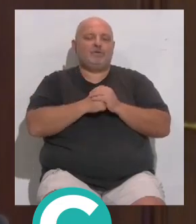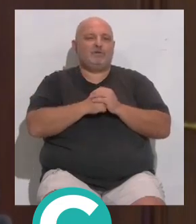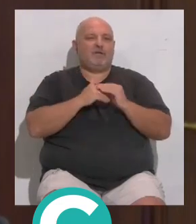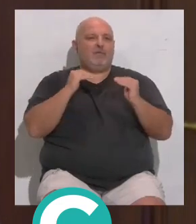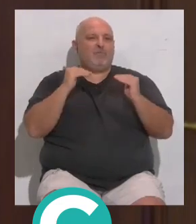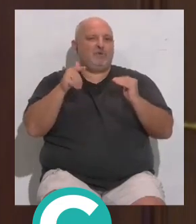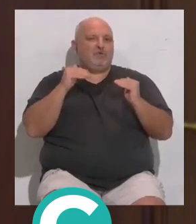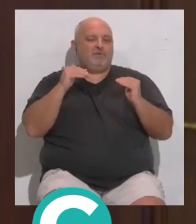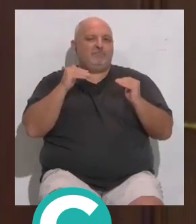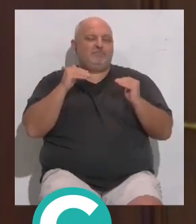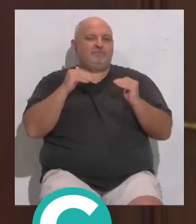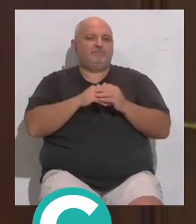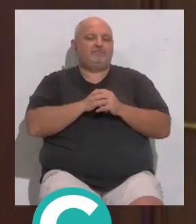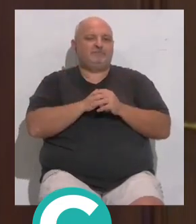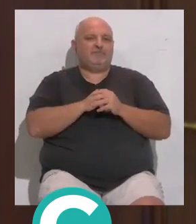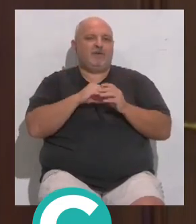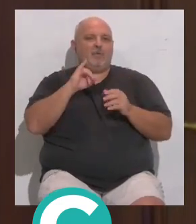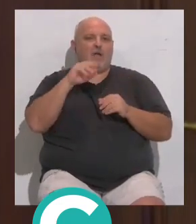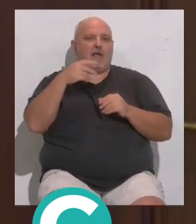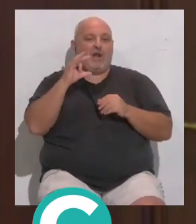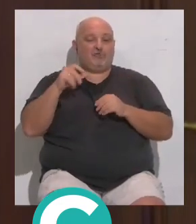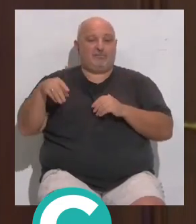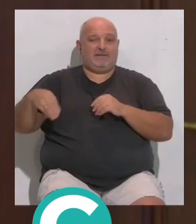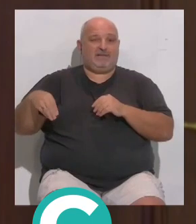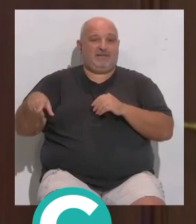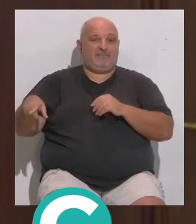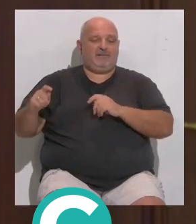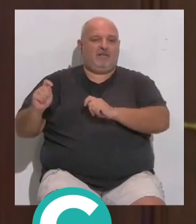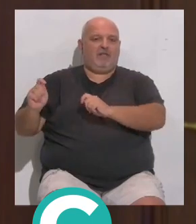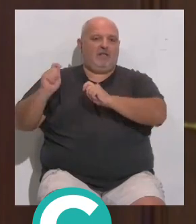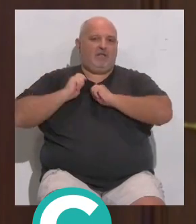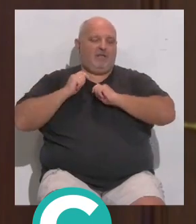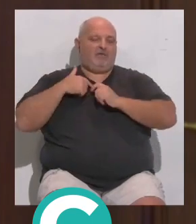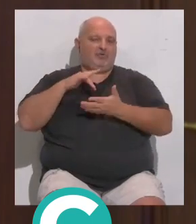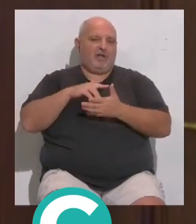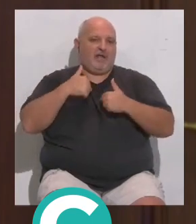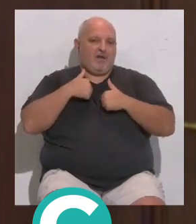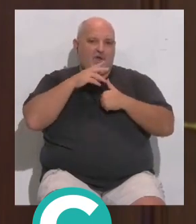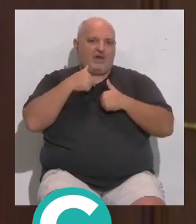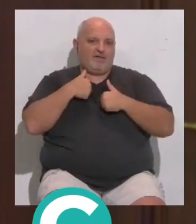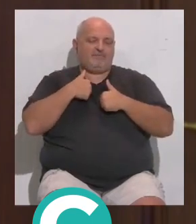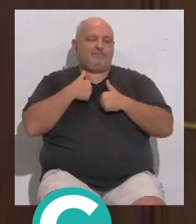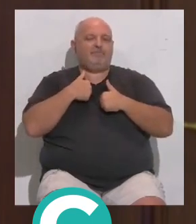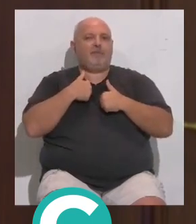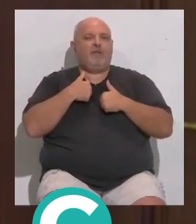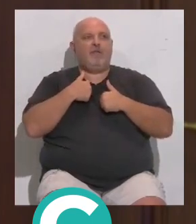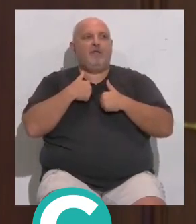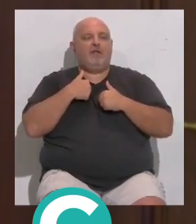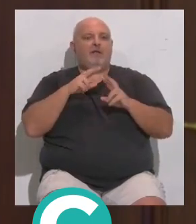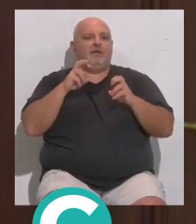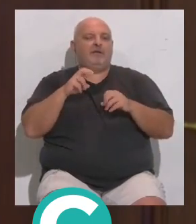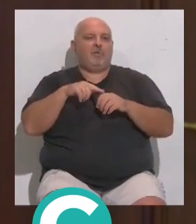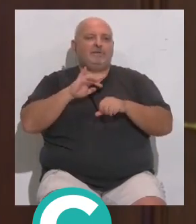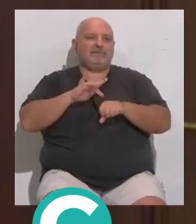su momento Juan Carlos me ofreció este asunto. O sea que supo tocar mi